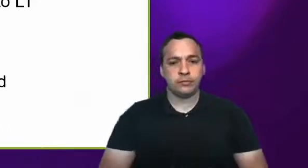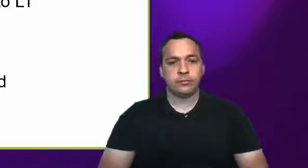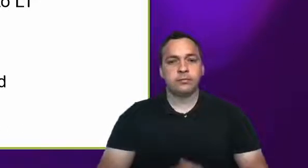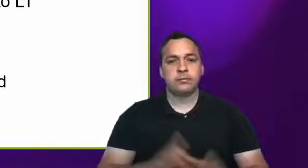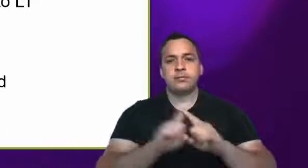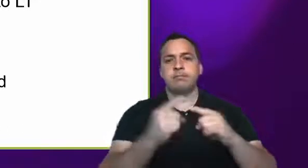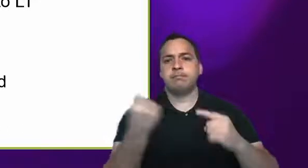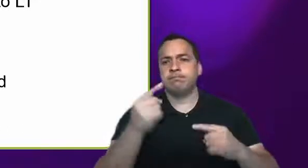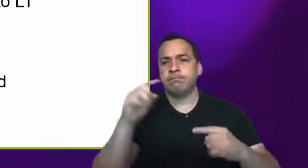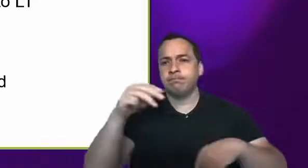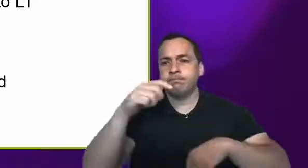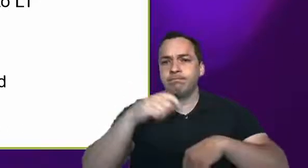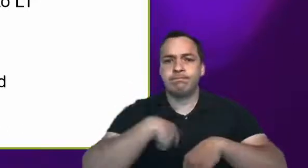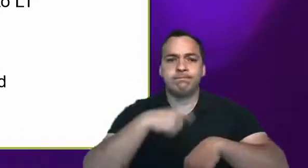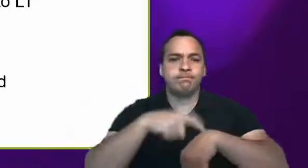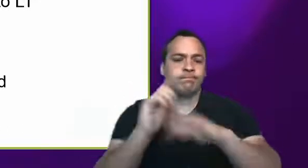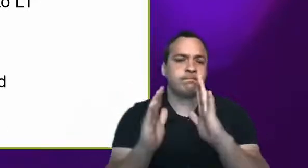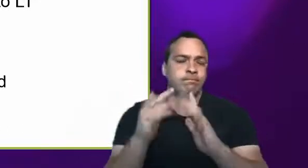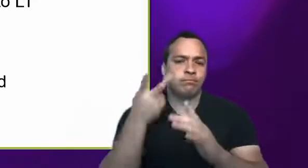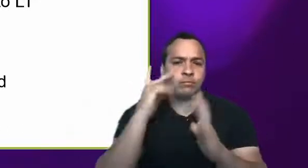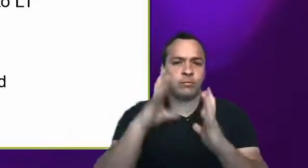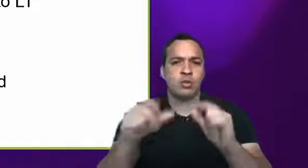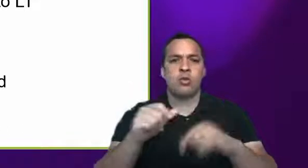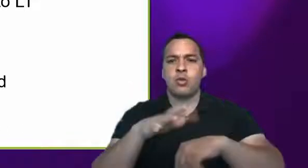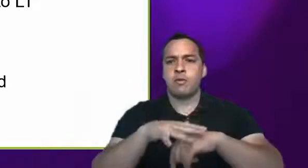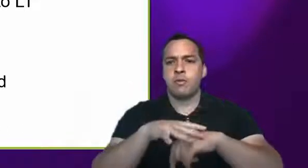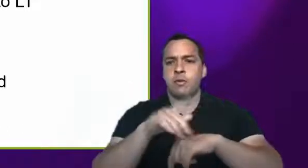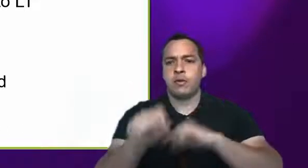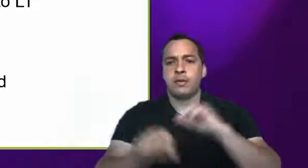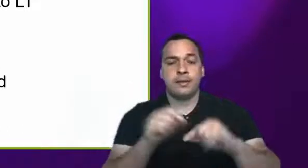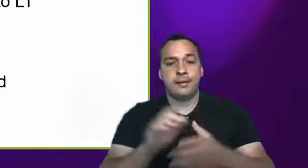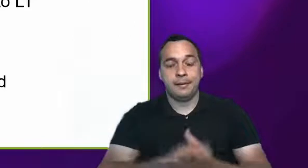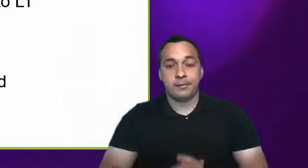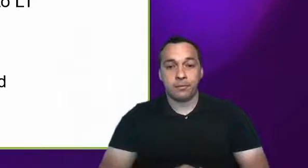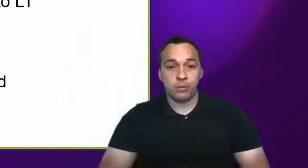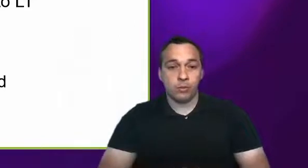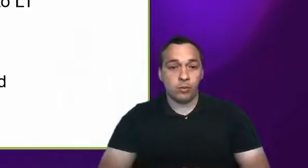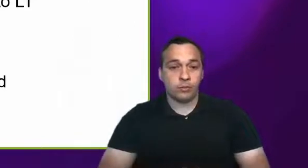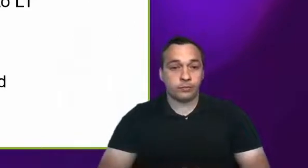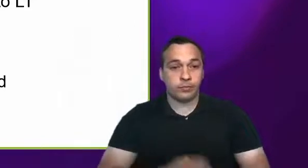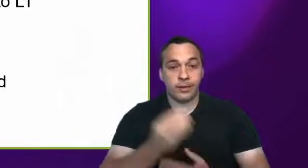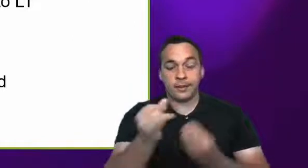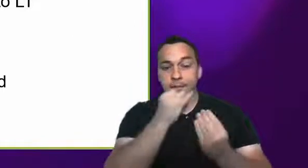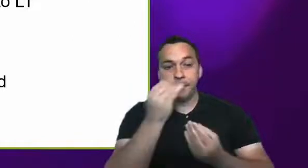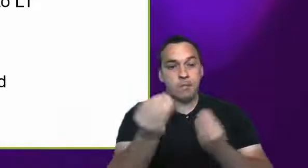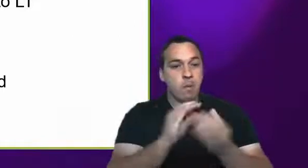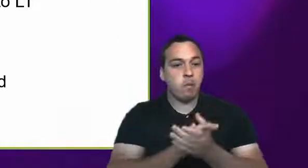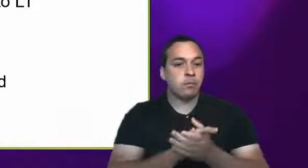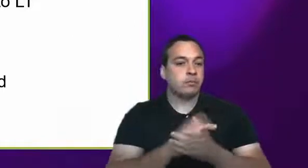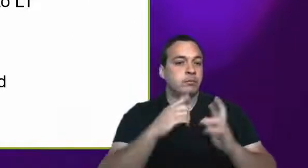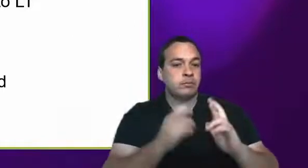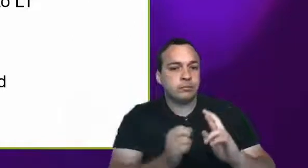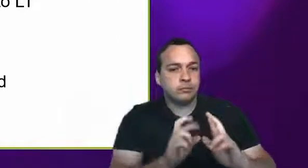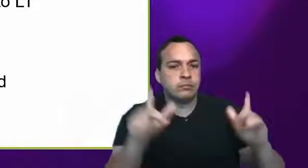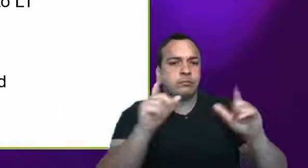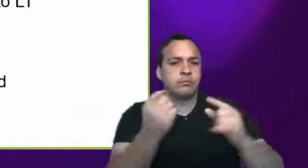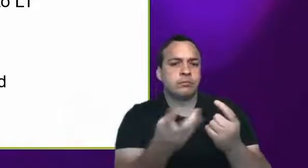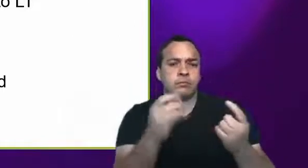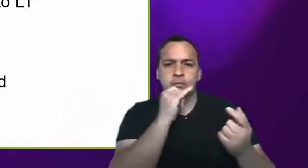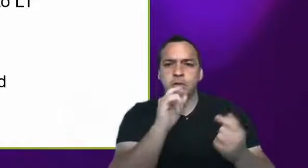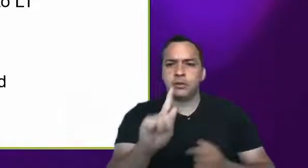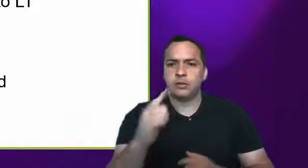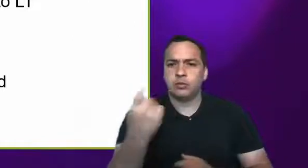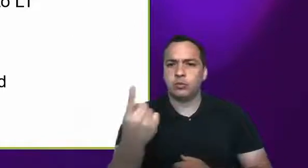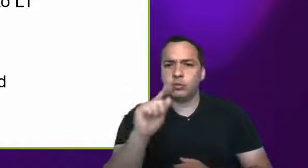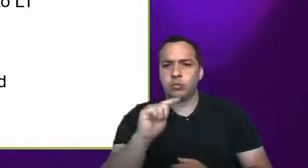todo este tipo de patología. Reservamos solos a los tumores bien diferenciados, G1, G2. Para